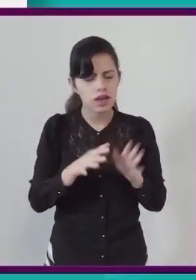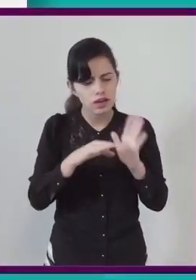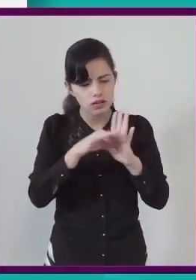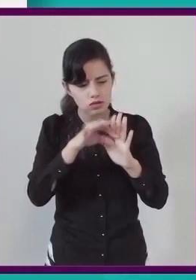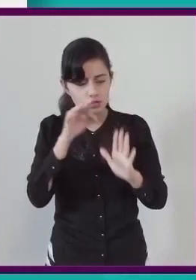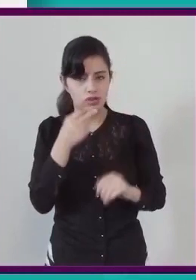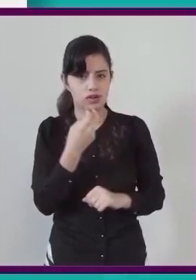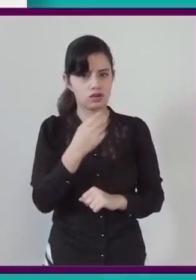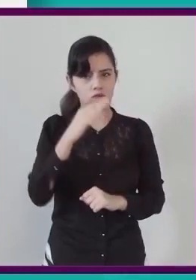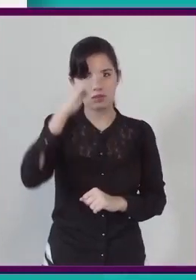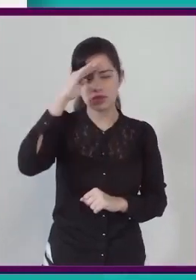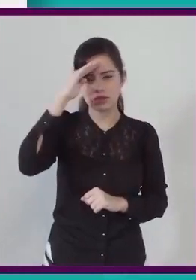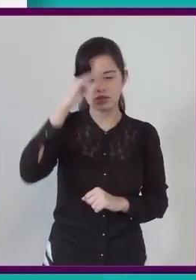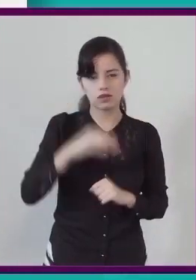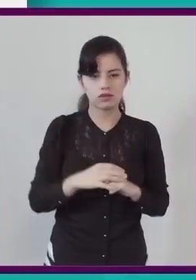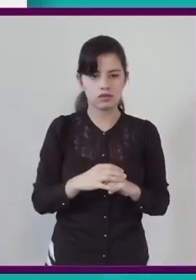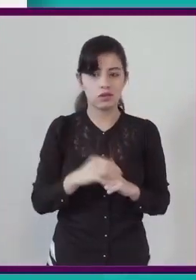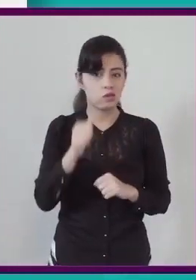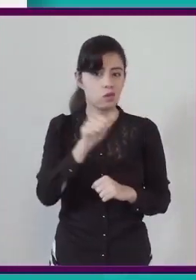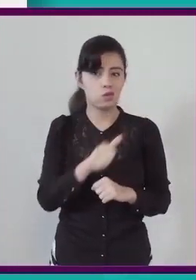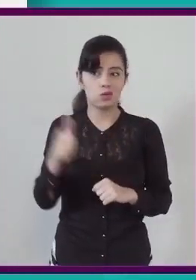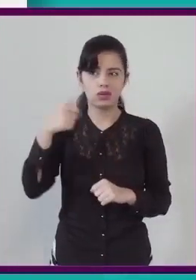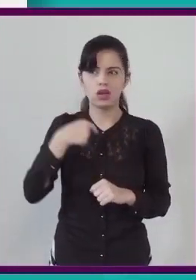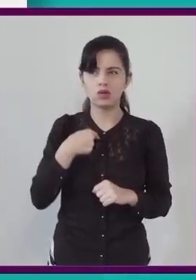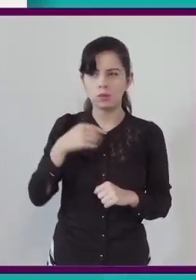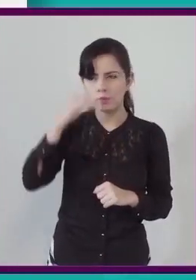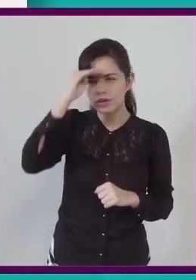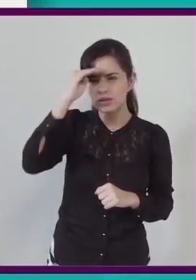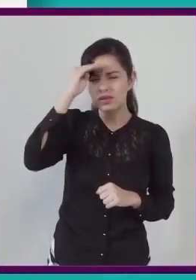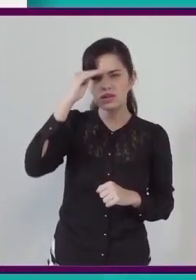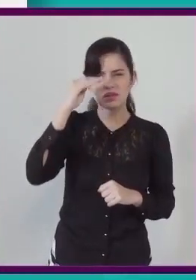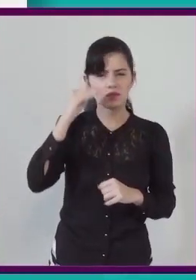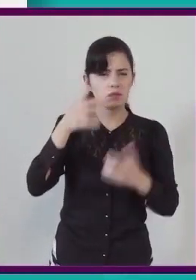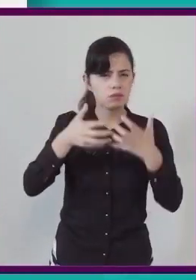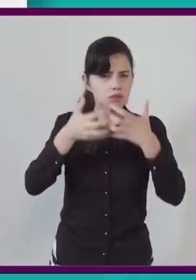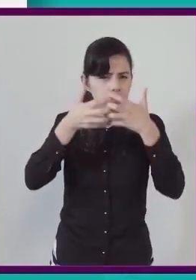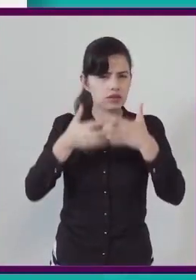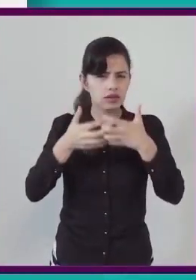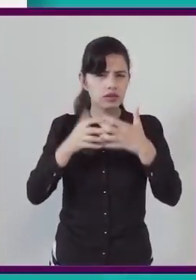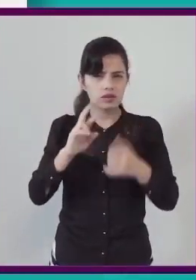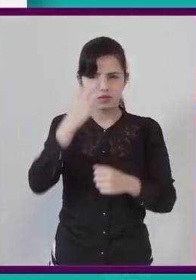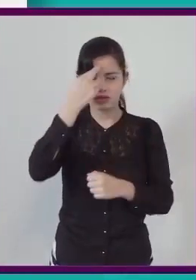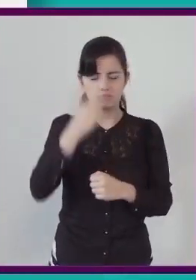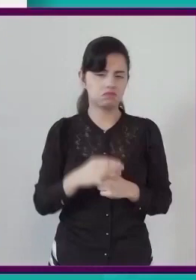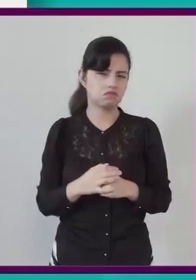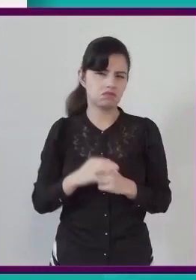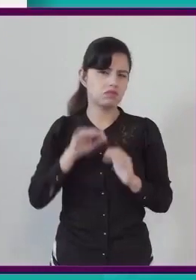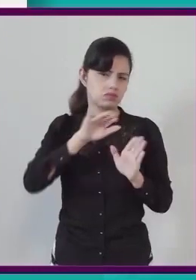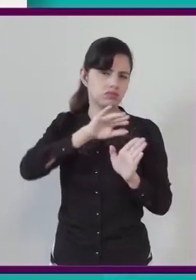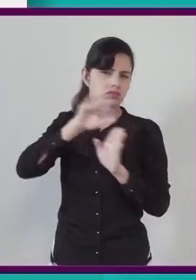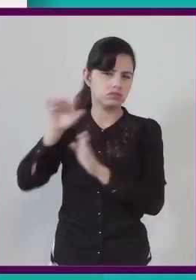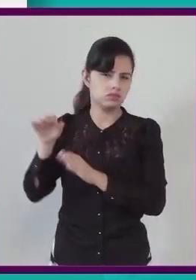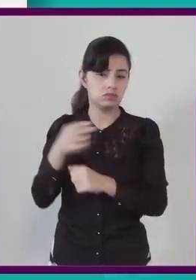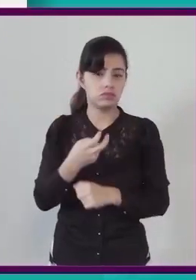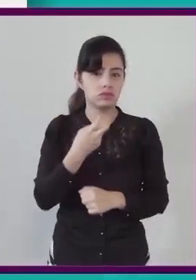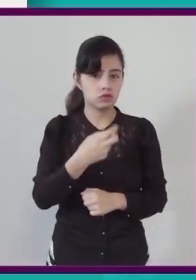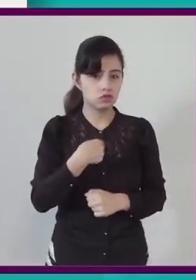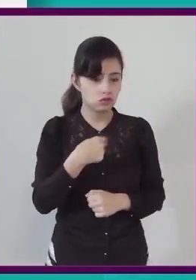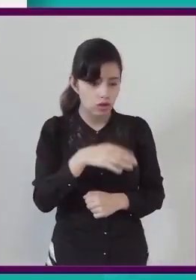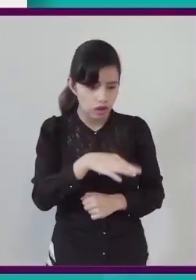eventos, sobre todo lo demás, ¿no? Y esos eventos que vamos escogiendo,